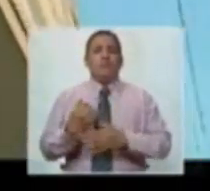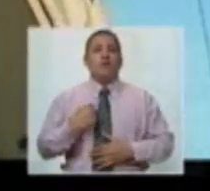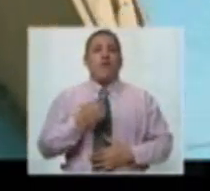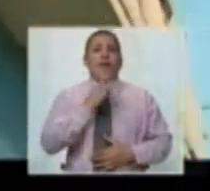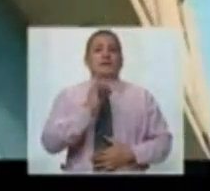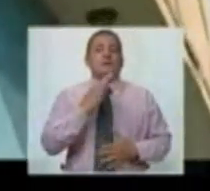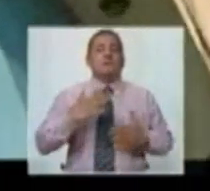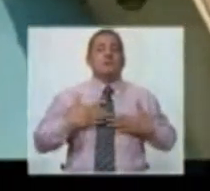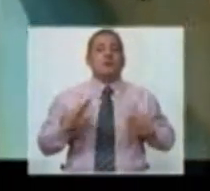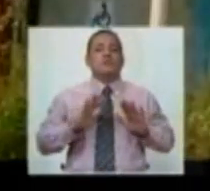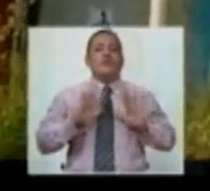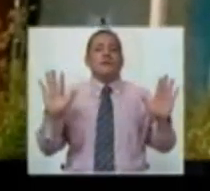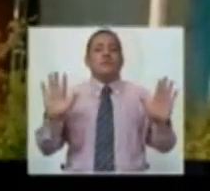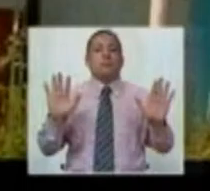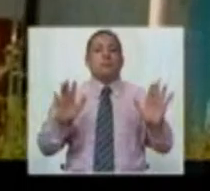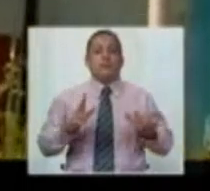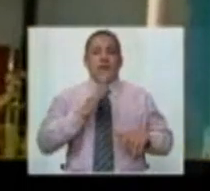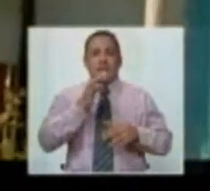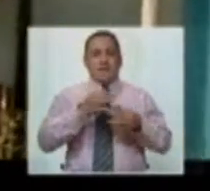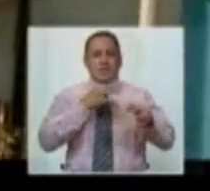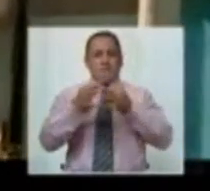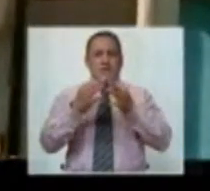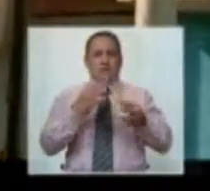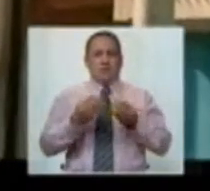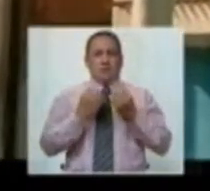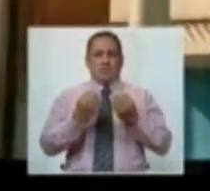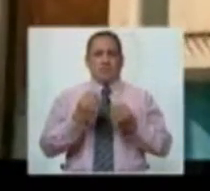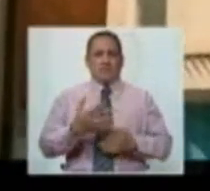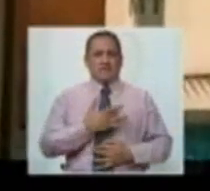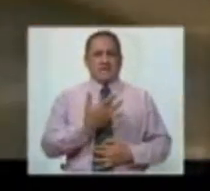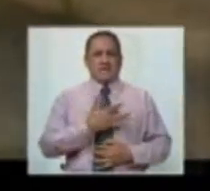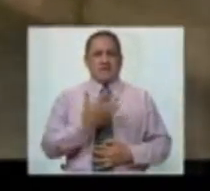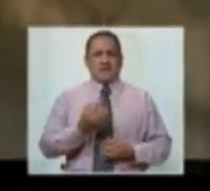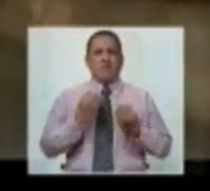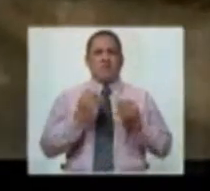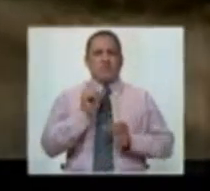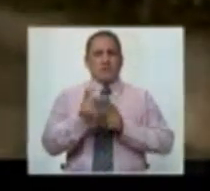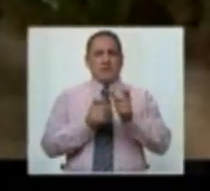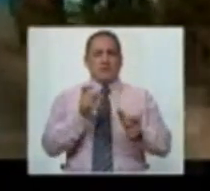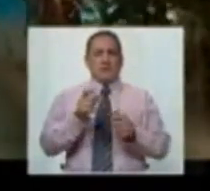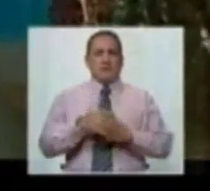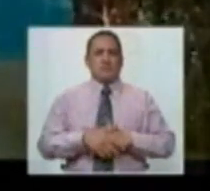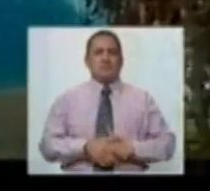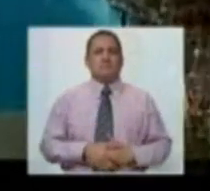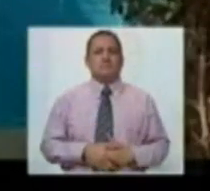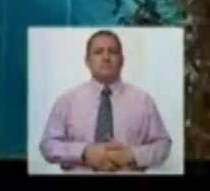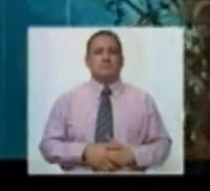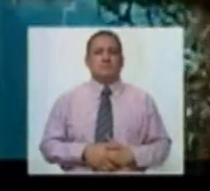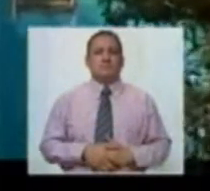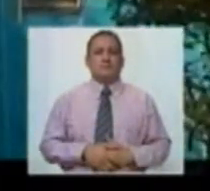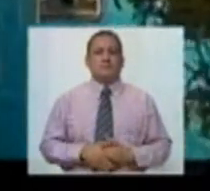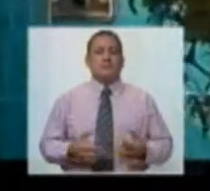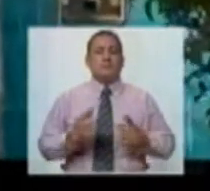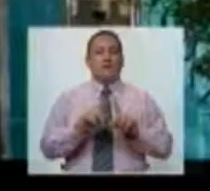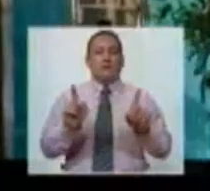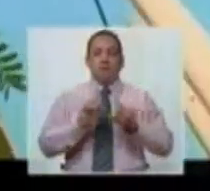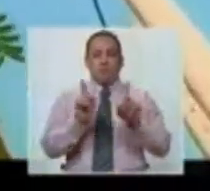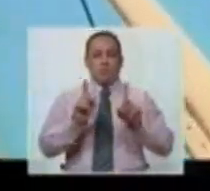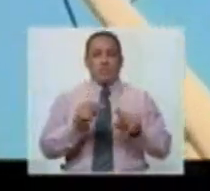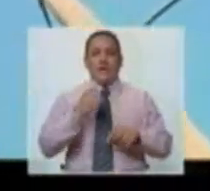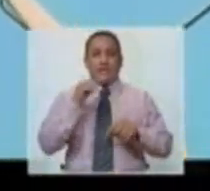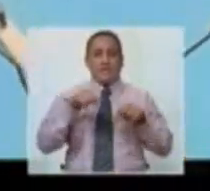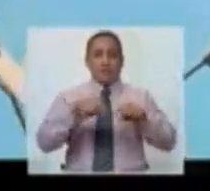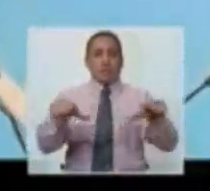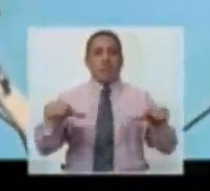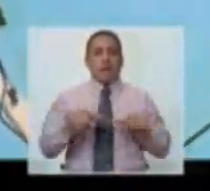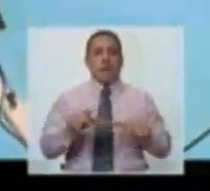mío pues, y ya está hace tiempo, señalan con el desparpajo del que se siente impune. Pero no pues,